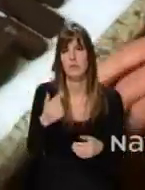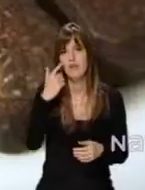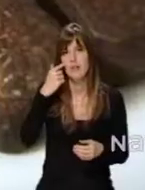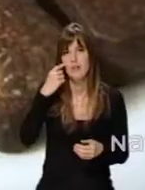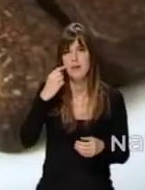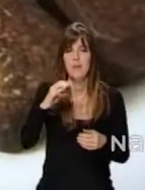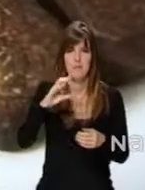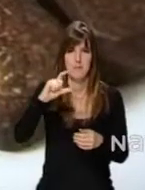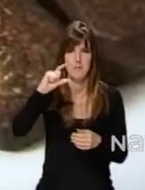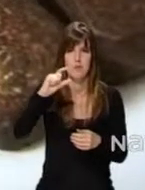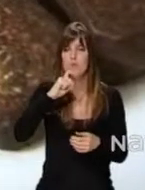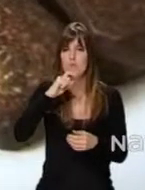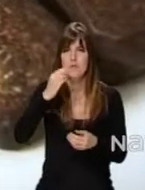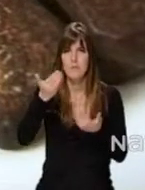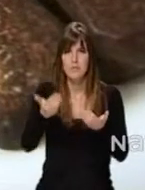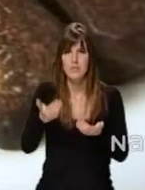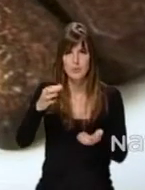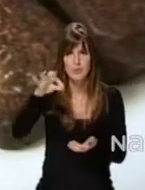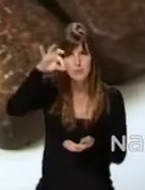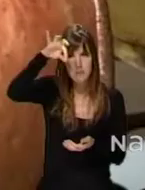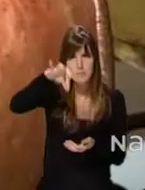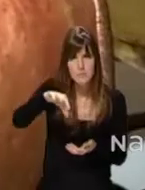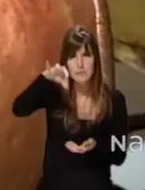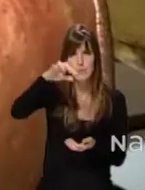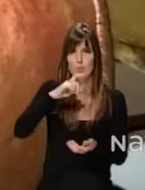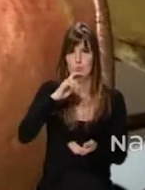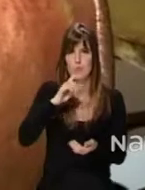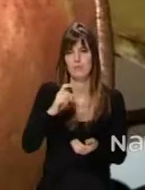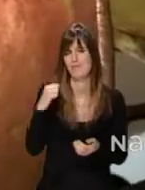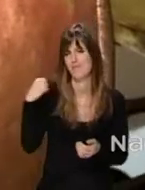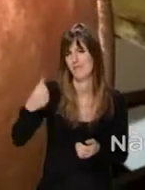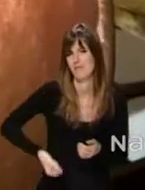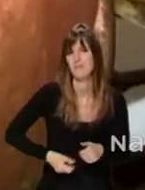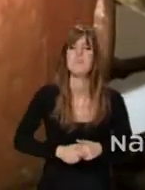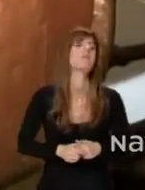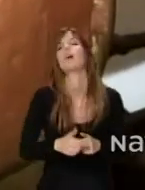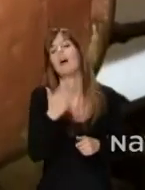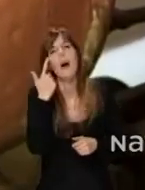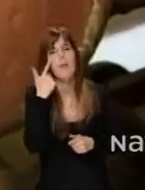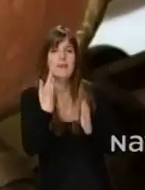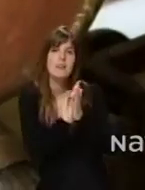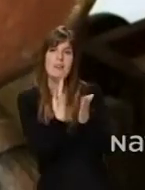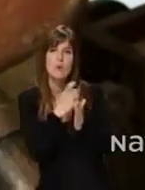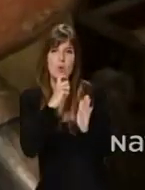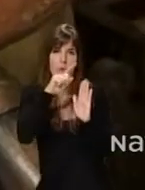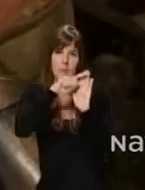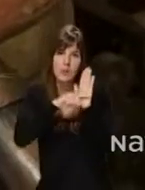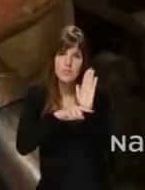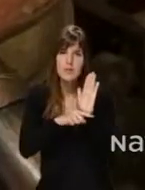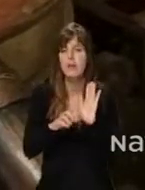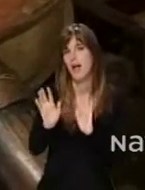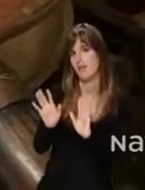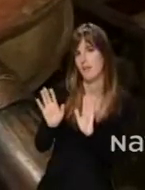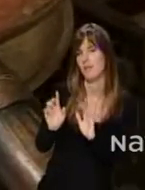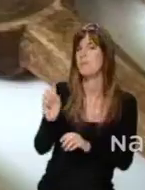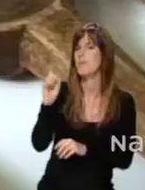qué curiosas, son las mismas que utilizaban de toda la vida. Pues vamos a la mesa de elaboración. Cuando quieras, pero vale. Bueno, para poner la mesa de elaboración vas a